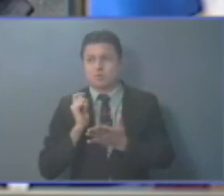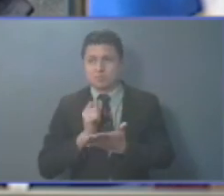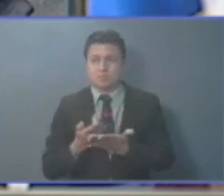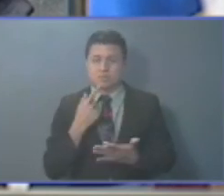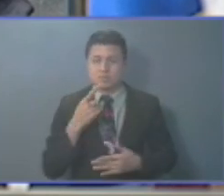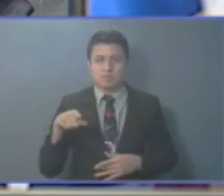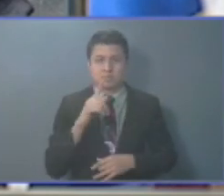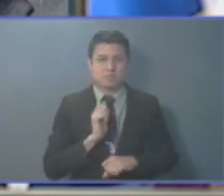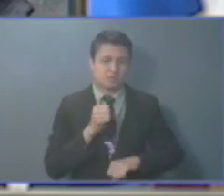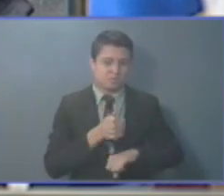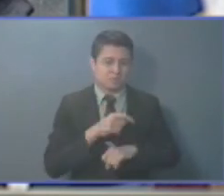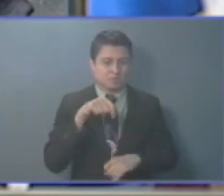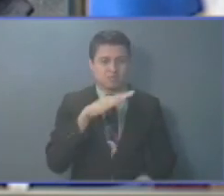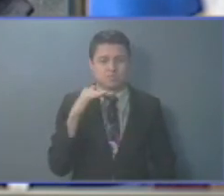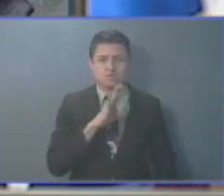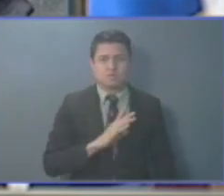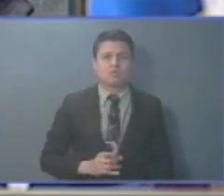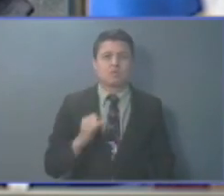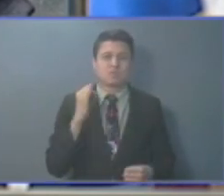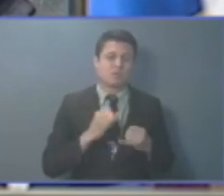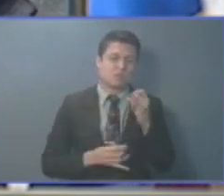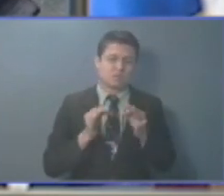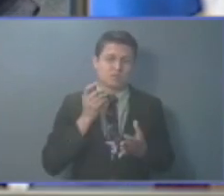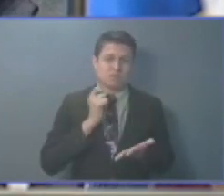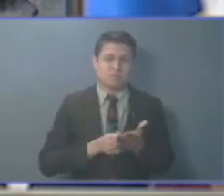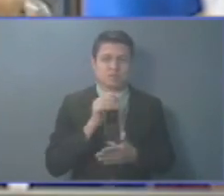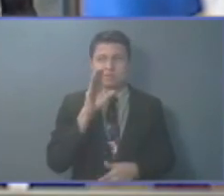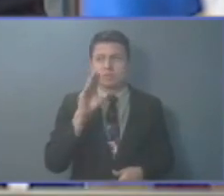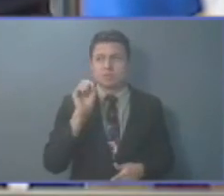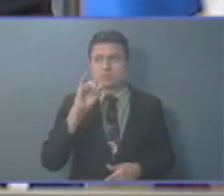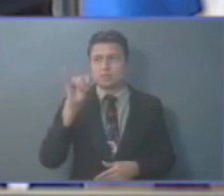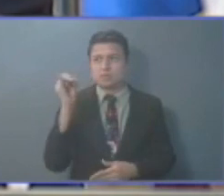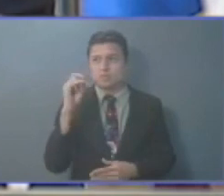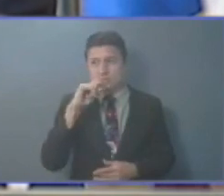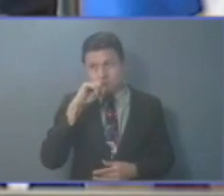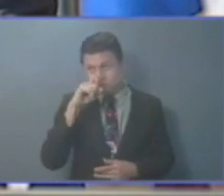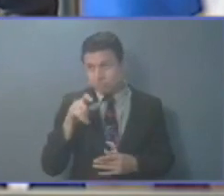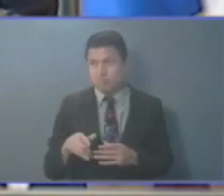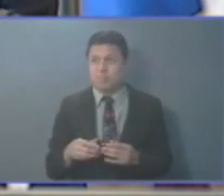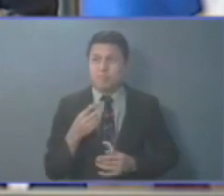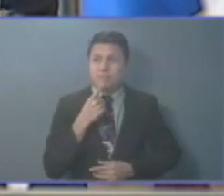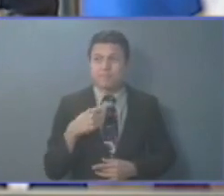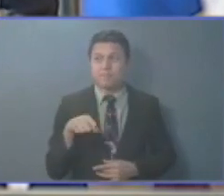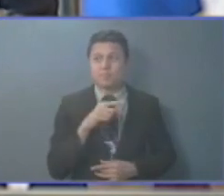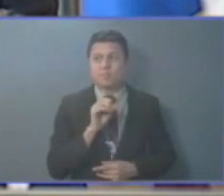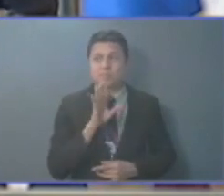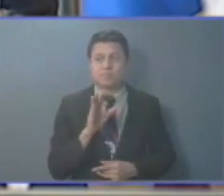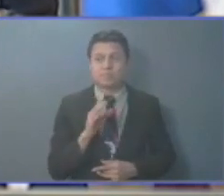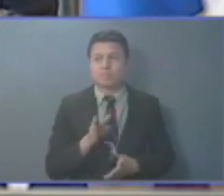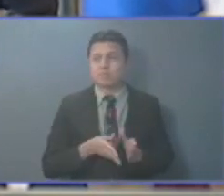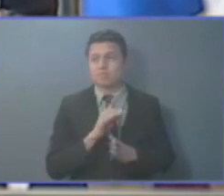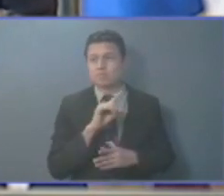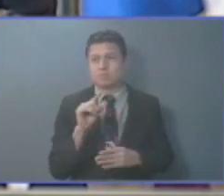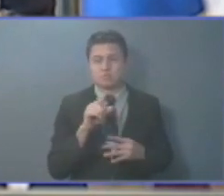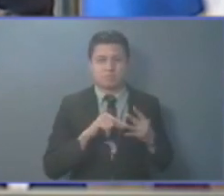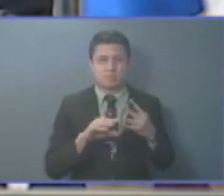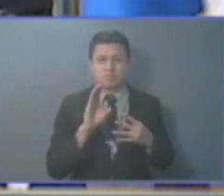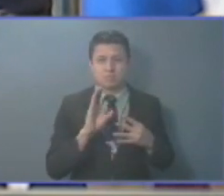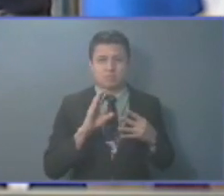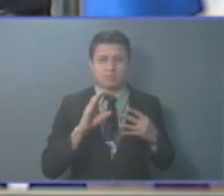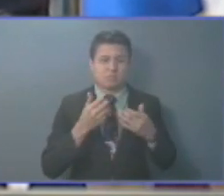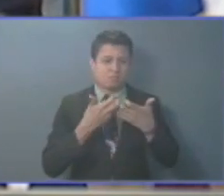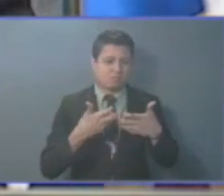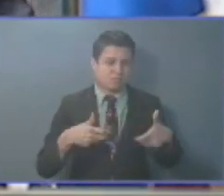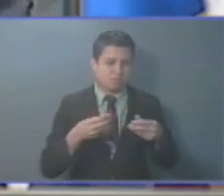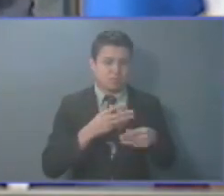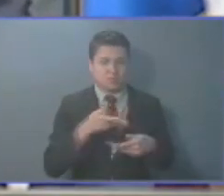quedado establecido en nuestro país después de la última sentencia de la Sala de lo Constitucional, en la que se declararon inconstitucionales todos los